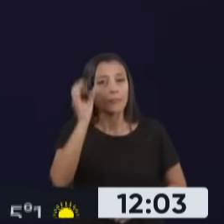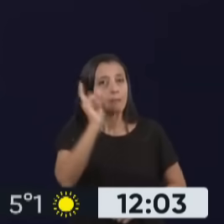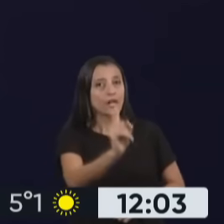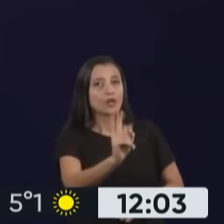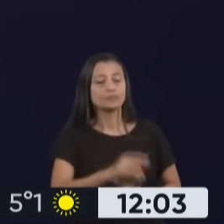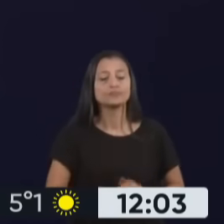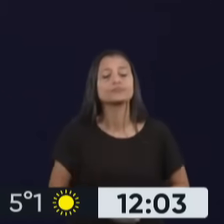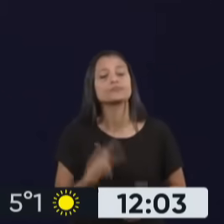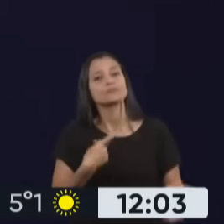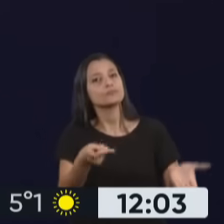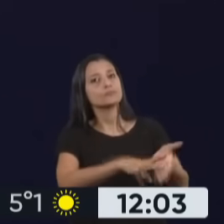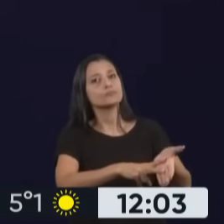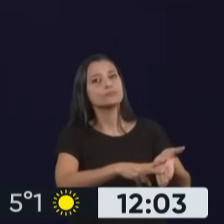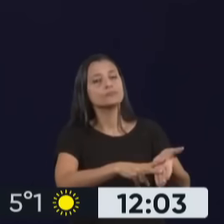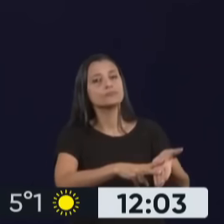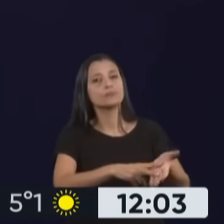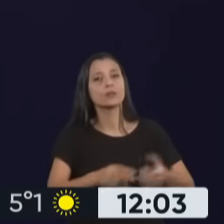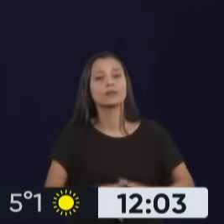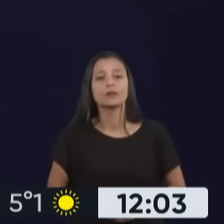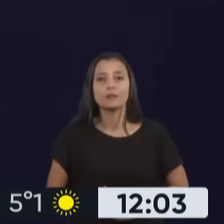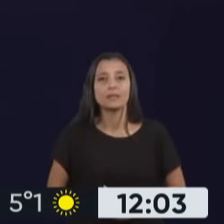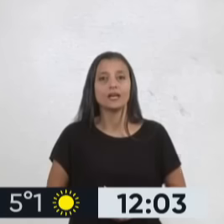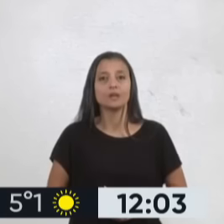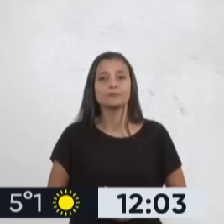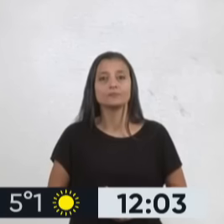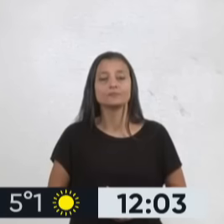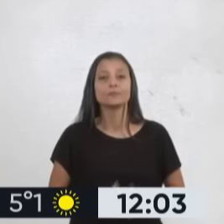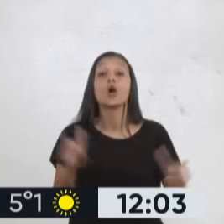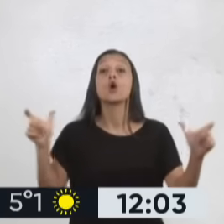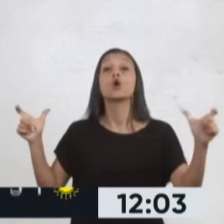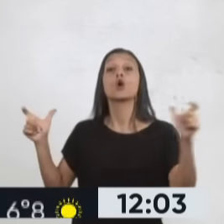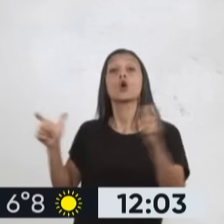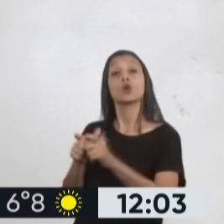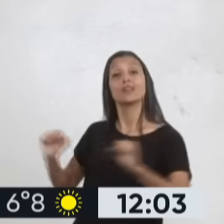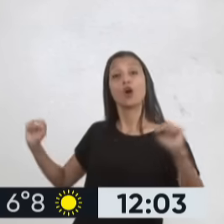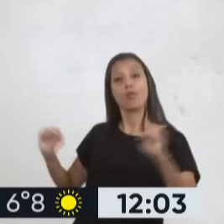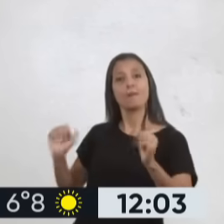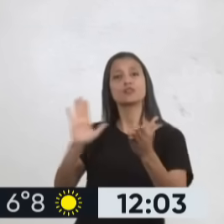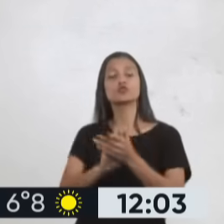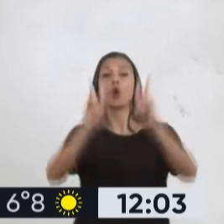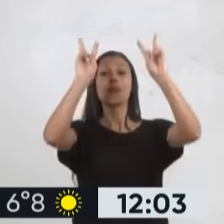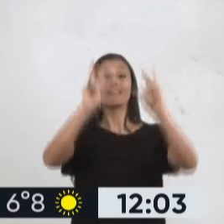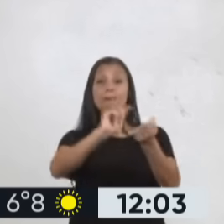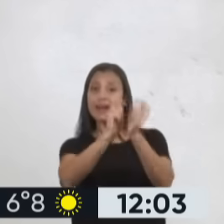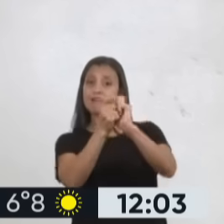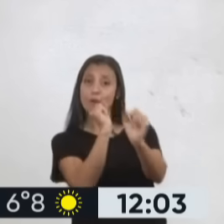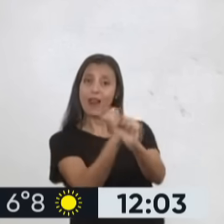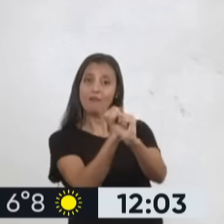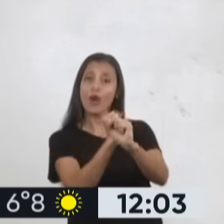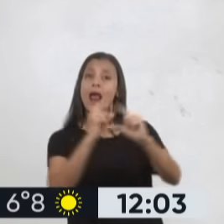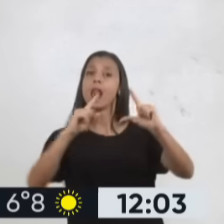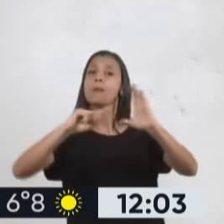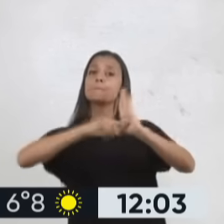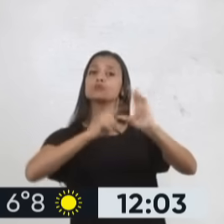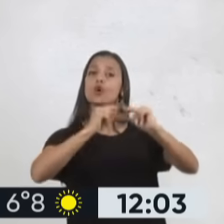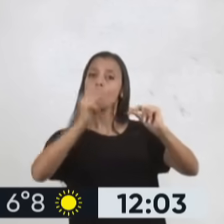Perdón, repetime la otra pregunta. El Consejo de Mayo, la reforma laboral, que es el punto 8 del Pacto de Mayo, la CGT